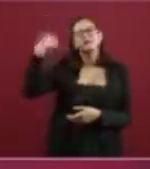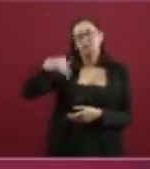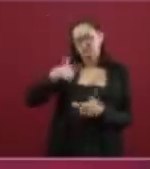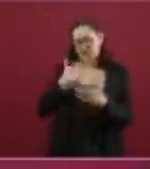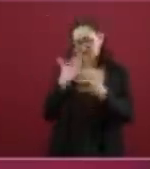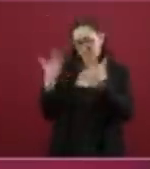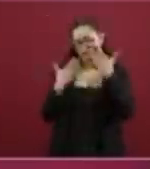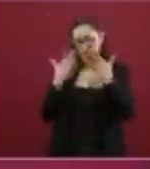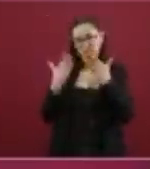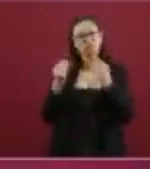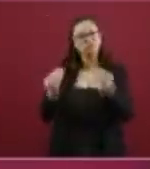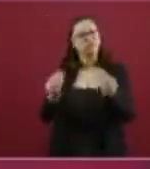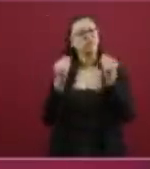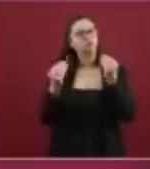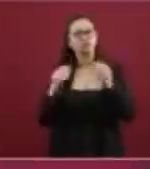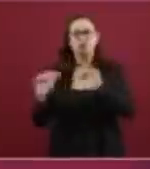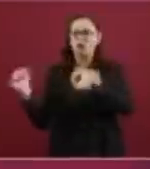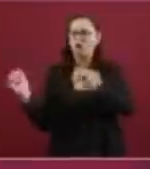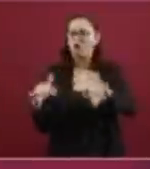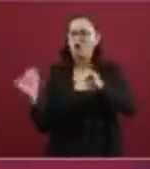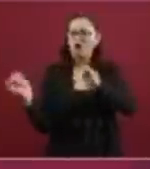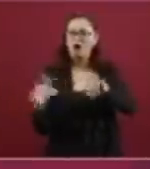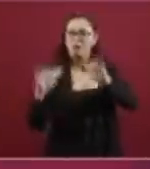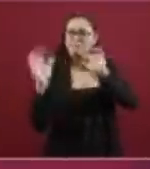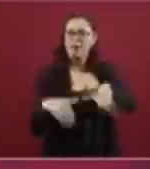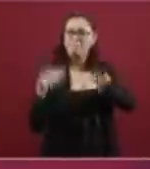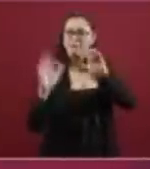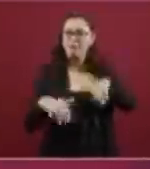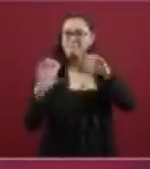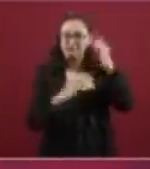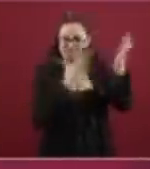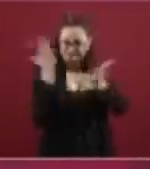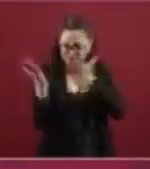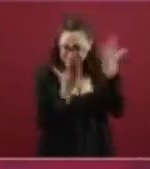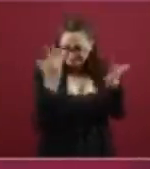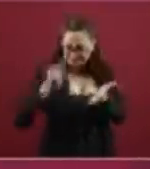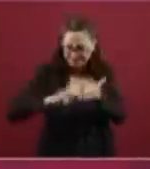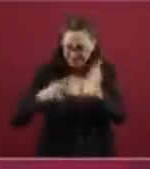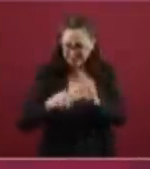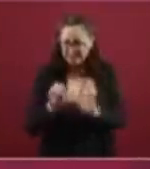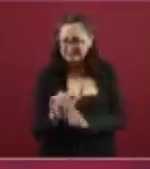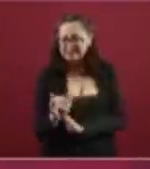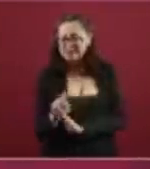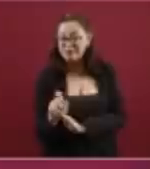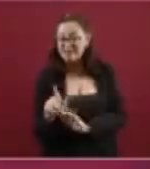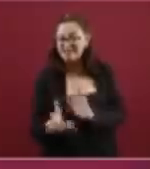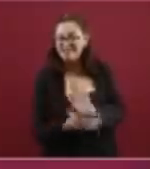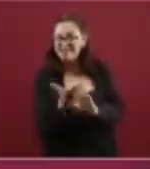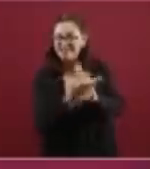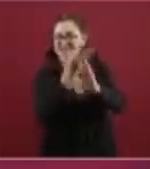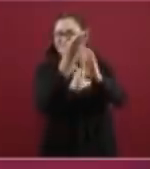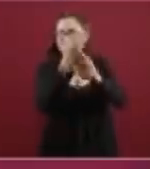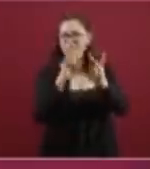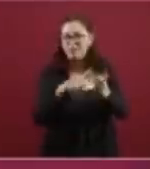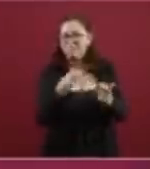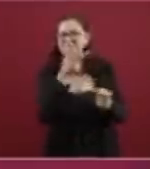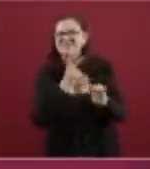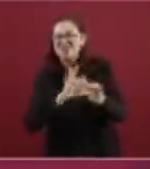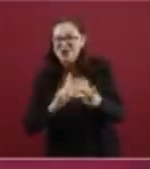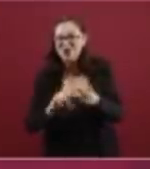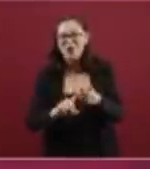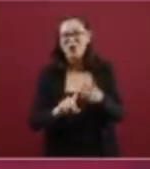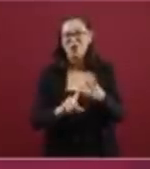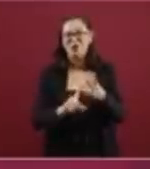y ya no tiene la misma demanda en la ingeniería civil. con la ingeniería petrolera.